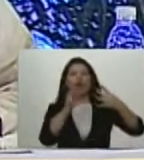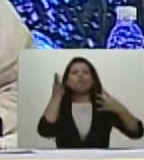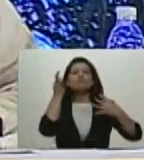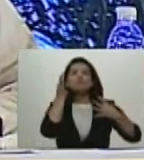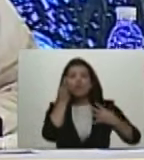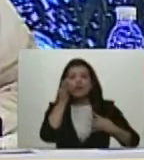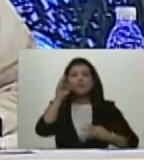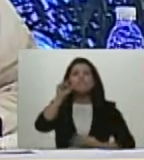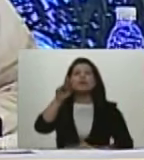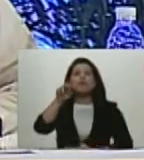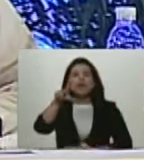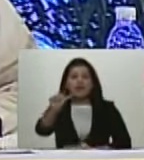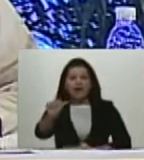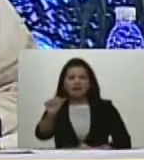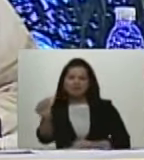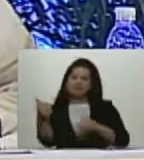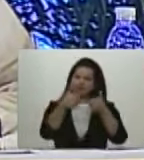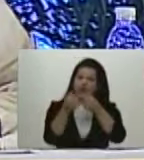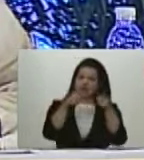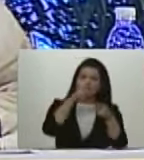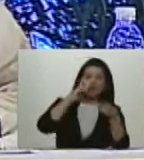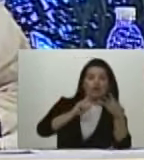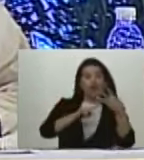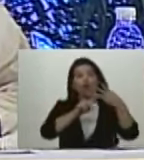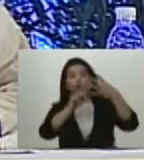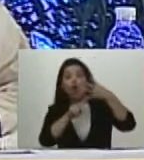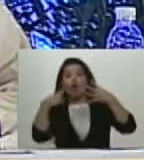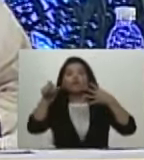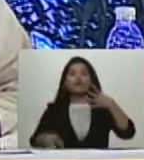Arizmendi, Ana María Campos.